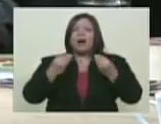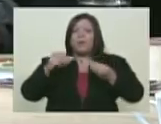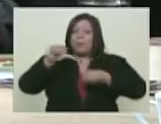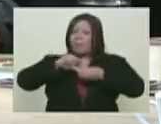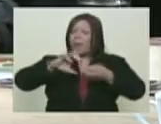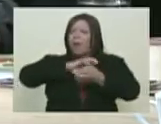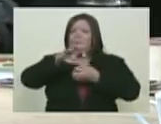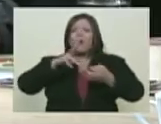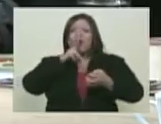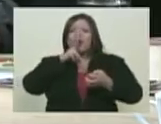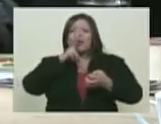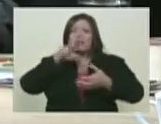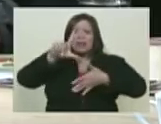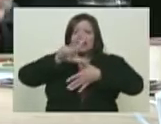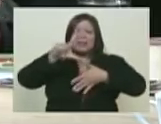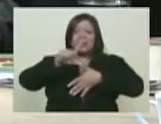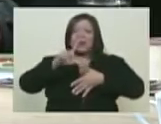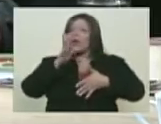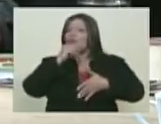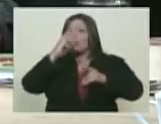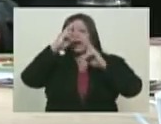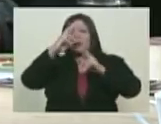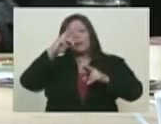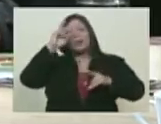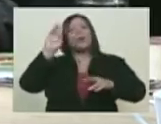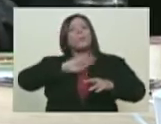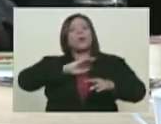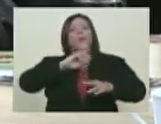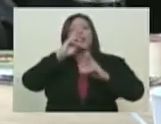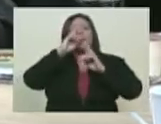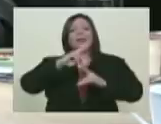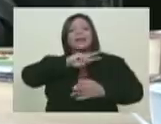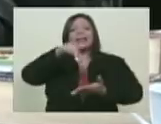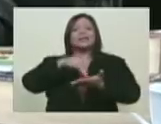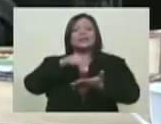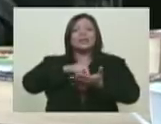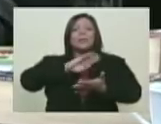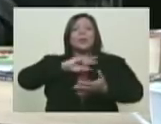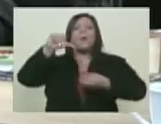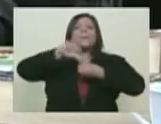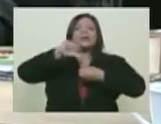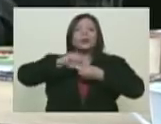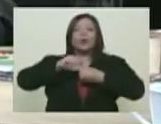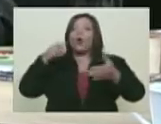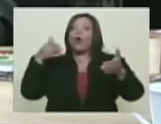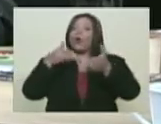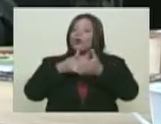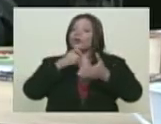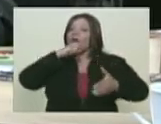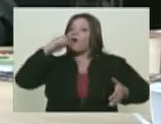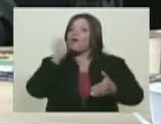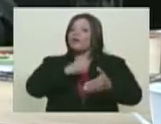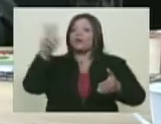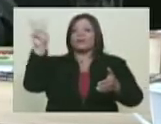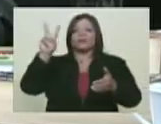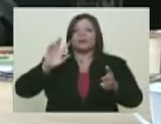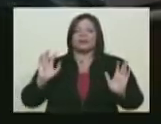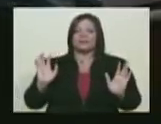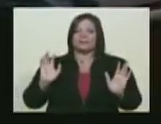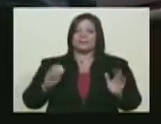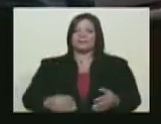tragedias latinoamericanas, o sus fobias antivenezolanas.